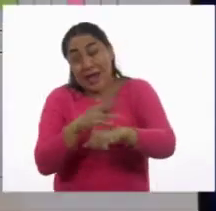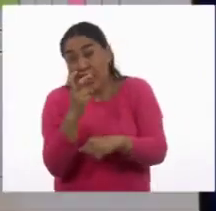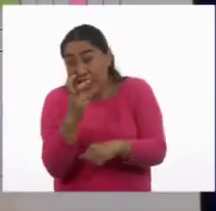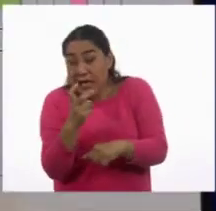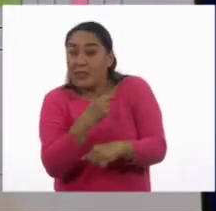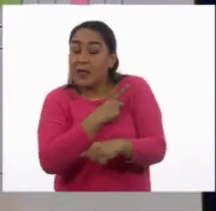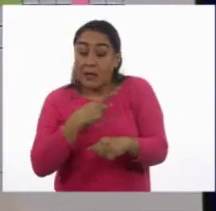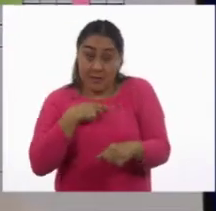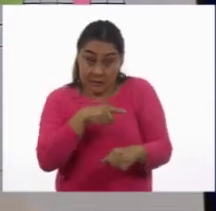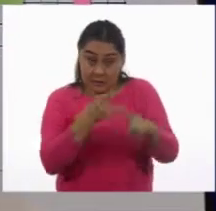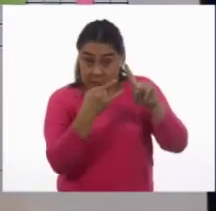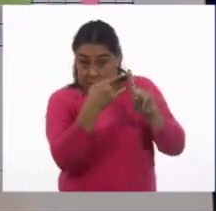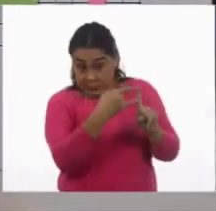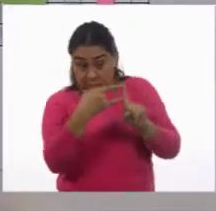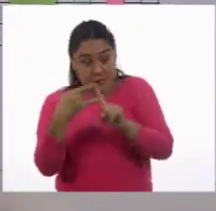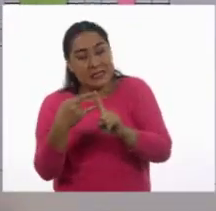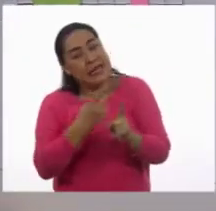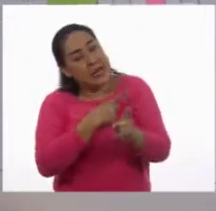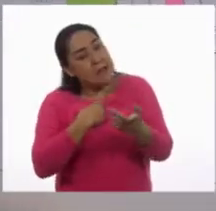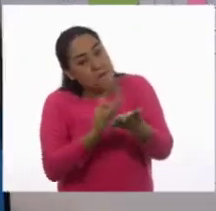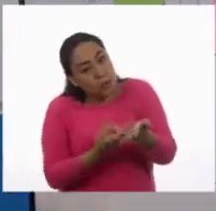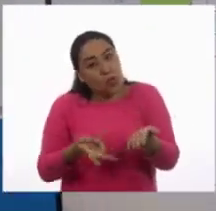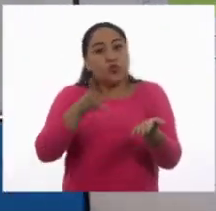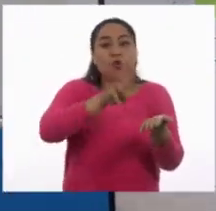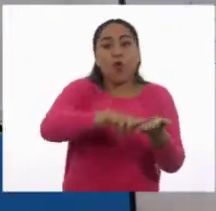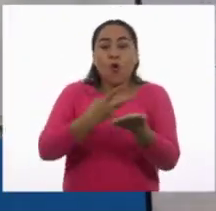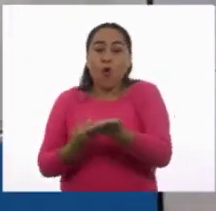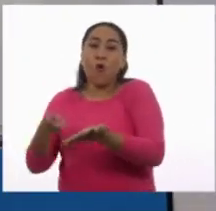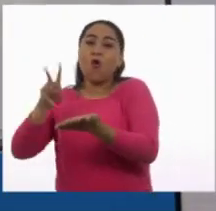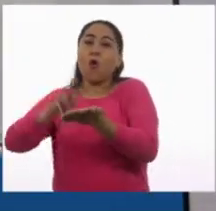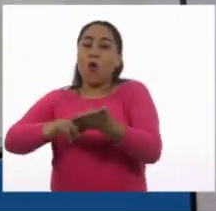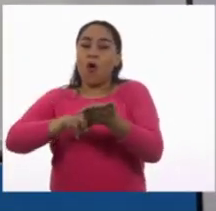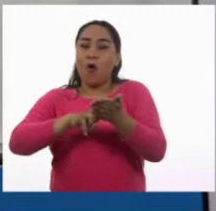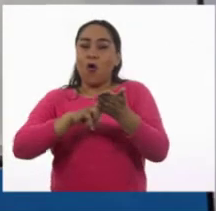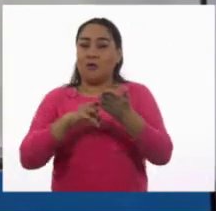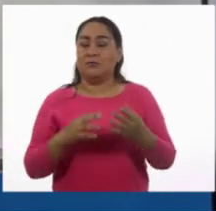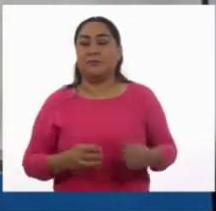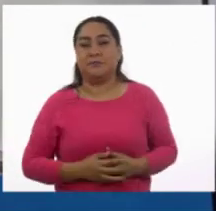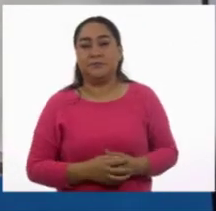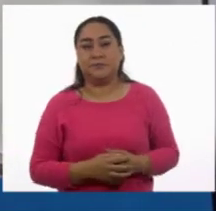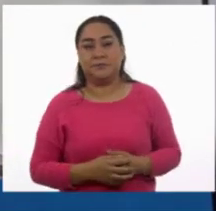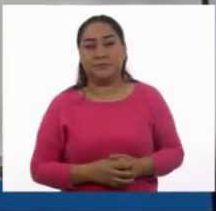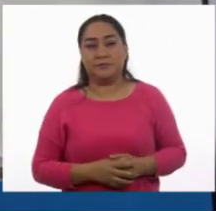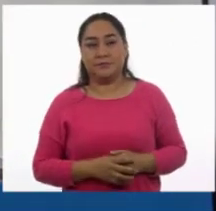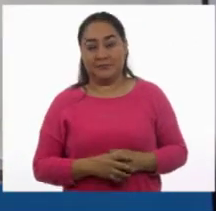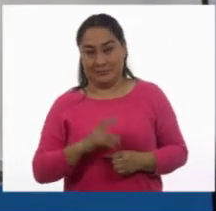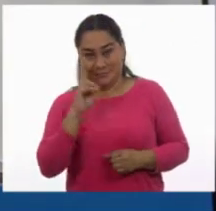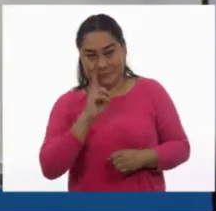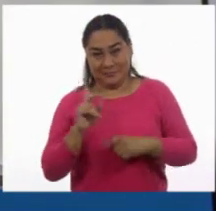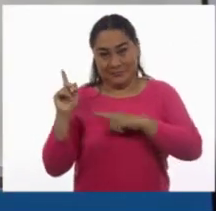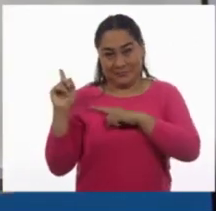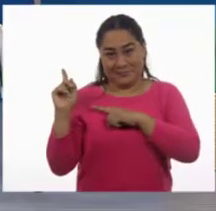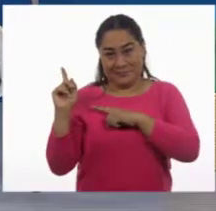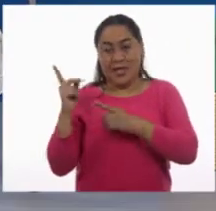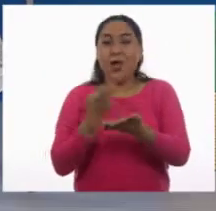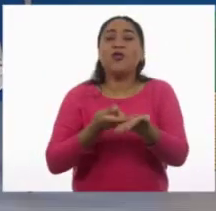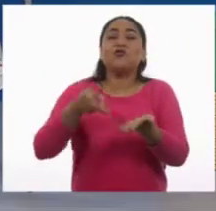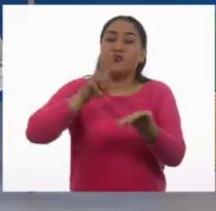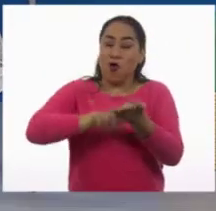que puedan llevar a cabo la actividad con alguien en casa. Uh-huh. Ajá. Muy bien. En el que nosotras tenemos aquí pegado en el